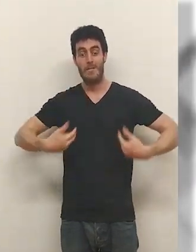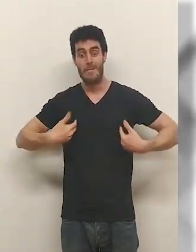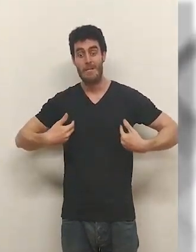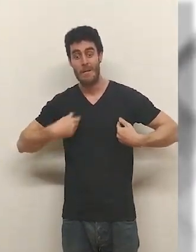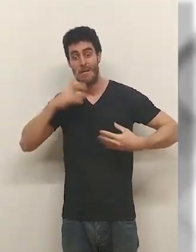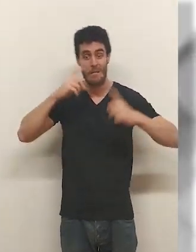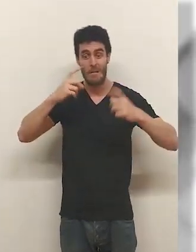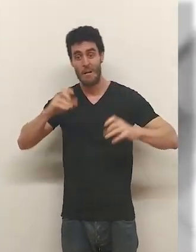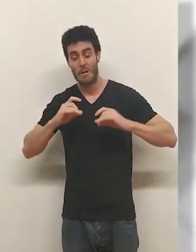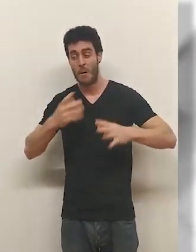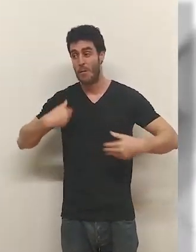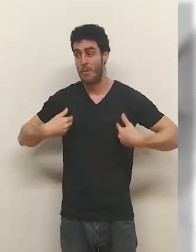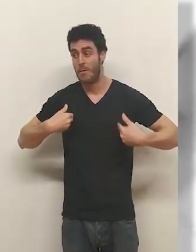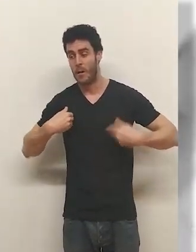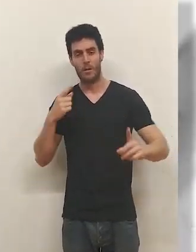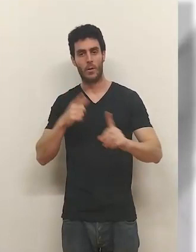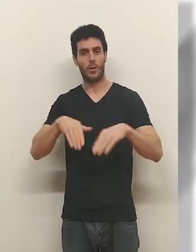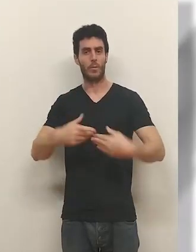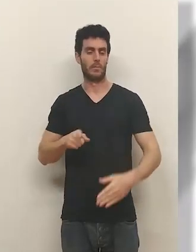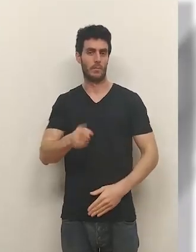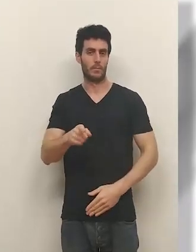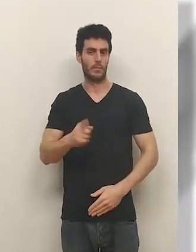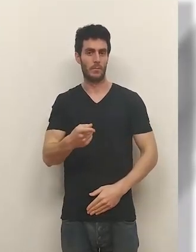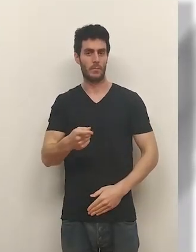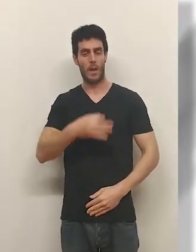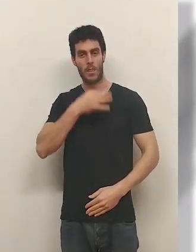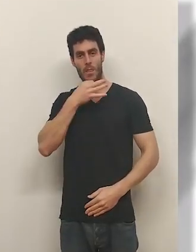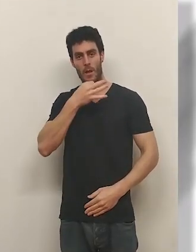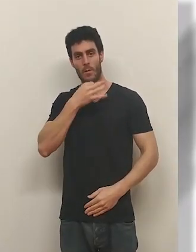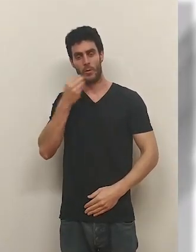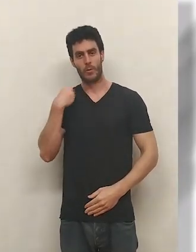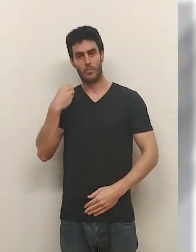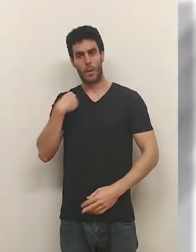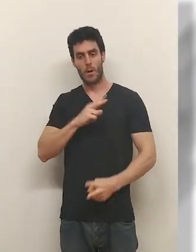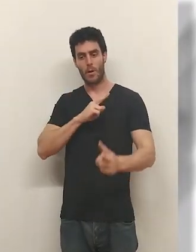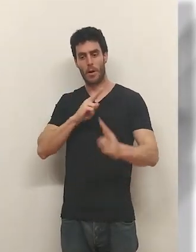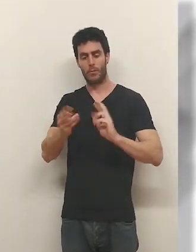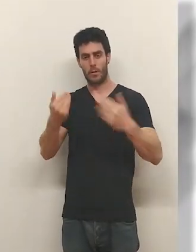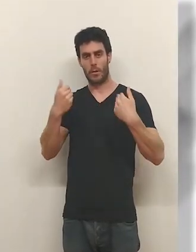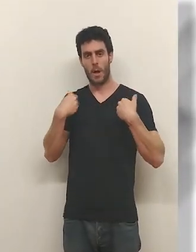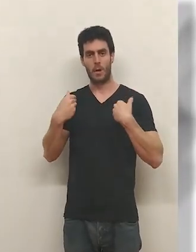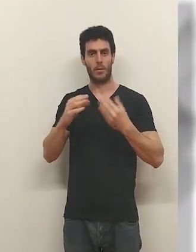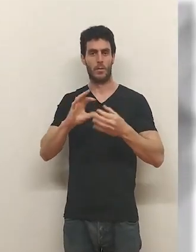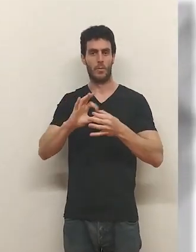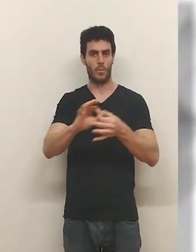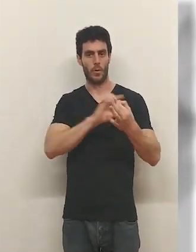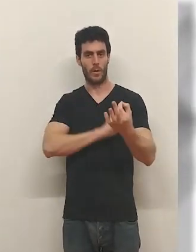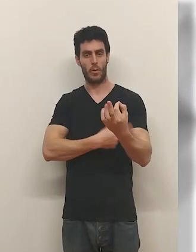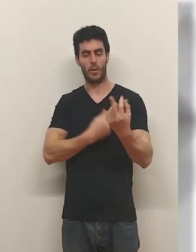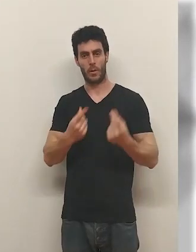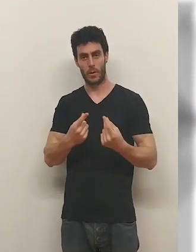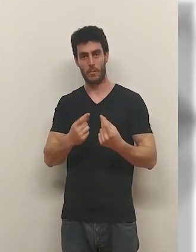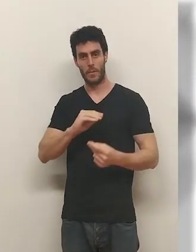gesto de mono y que le llamaba mono con la única intención de hacer daño. Unas palabras que enseguida han tenido contestación por parte de la Unión Deportiva Logroñés.